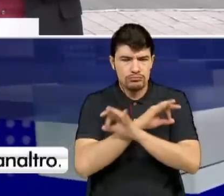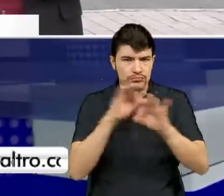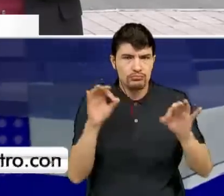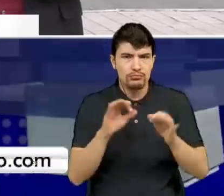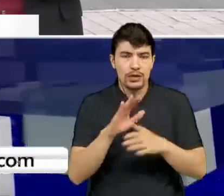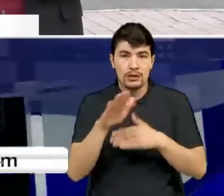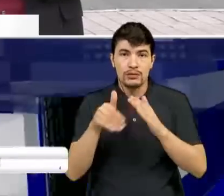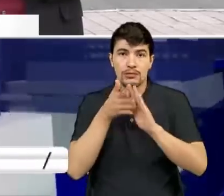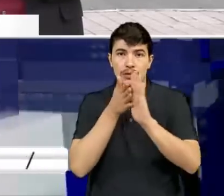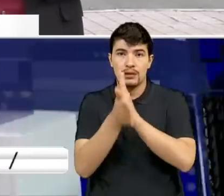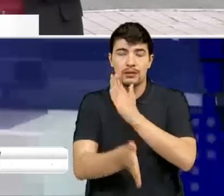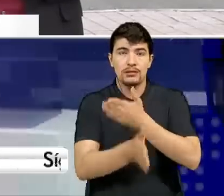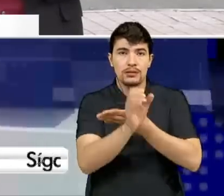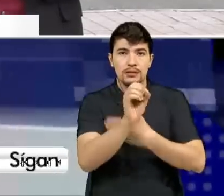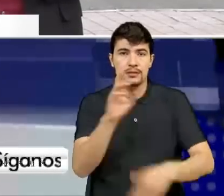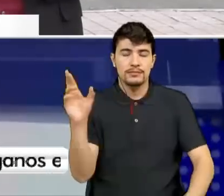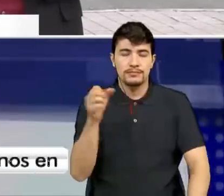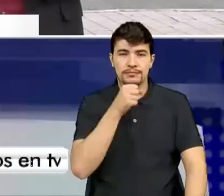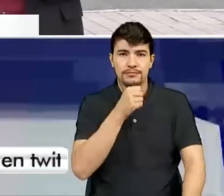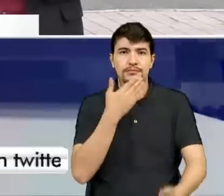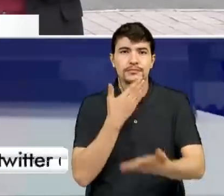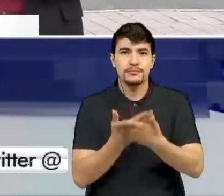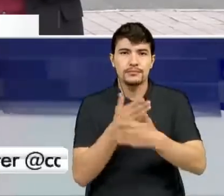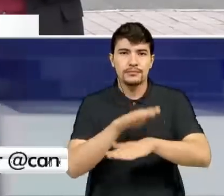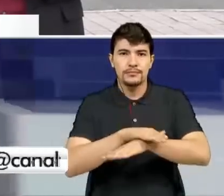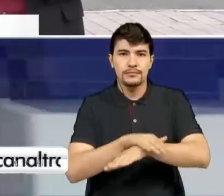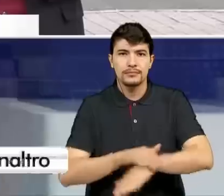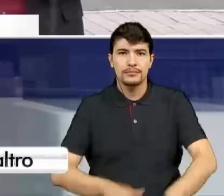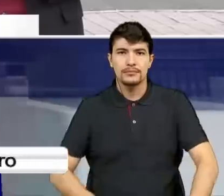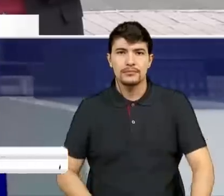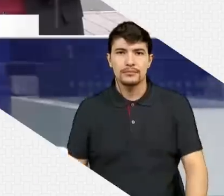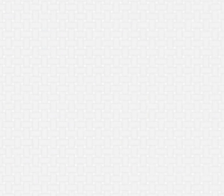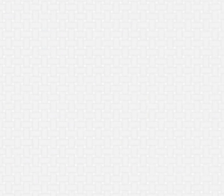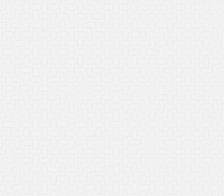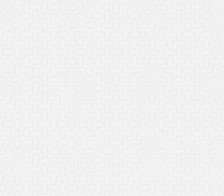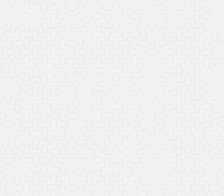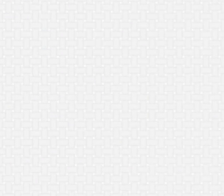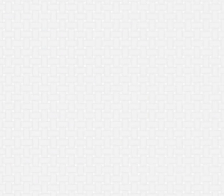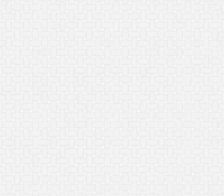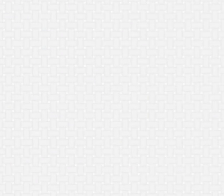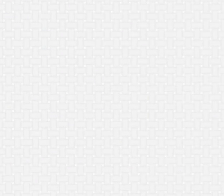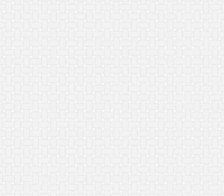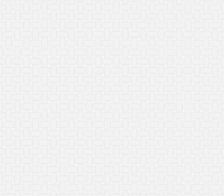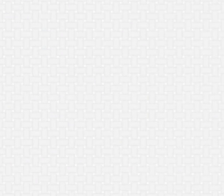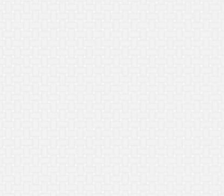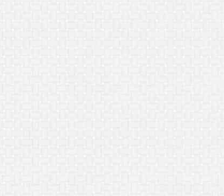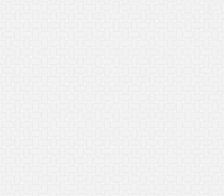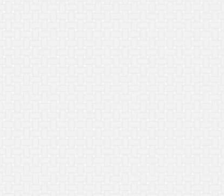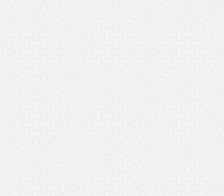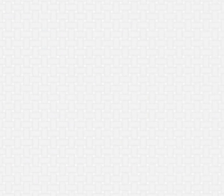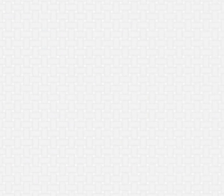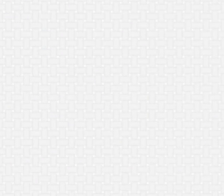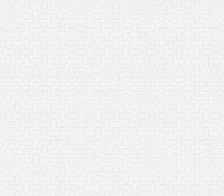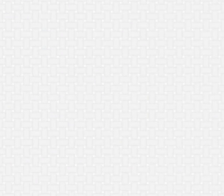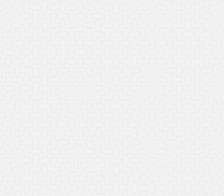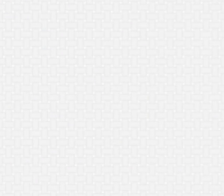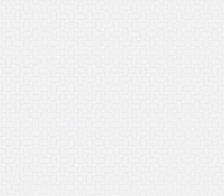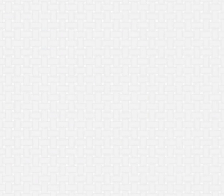colombiano. Esta es toda la información por el momento. Retornamos a estudio con más de Oriente Noticias. Muy buenas tardes. Canaltro.com.